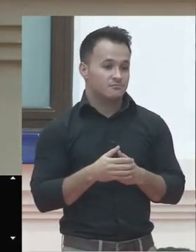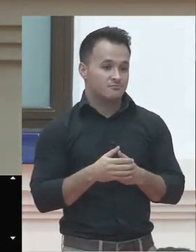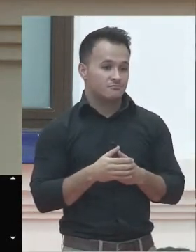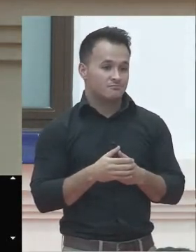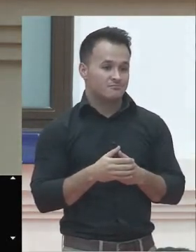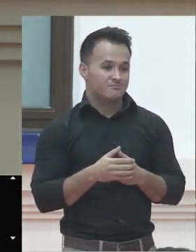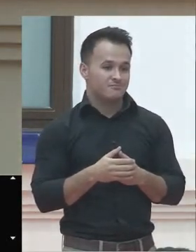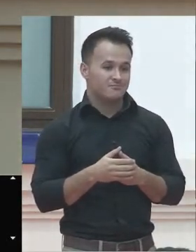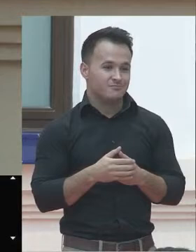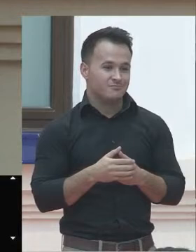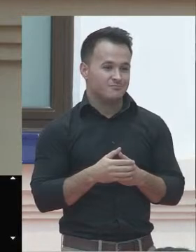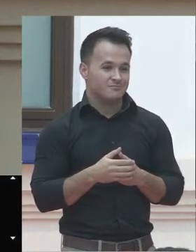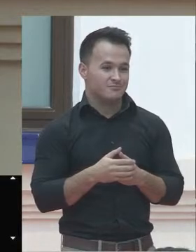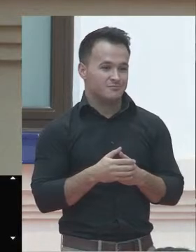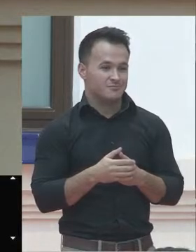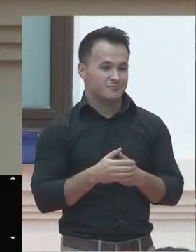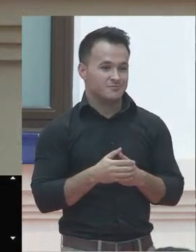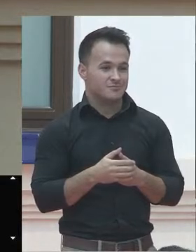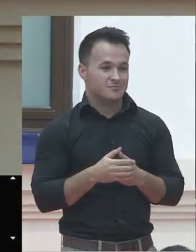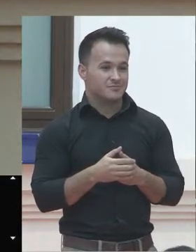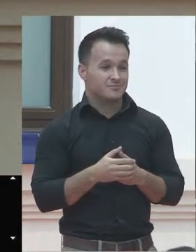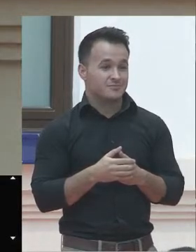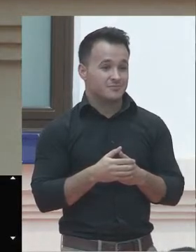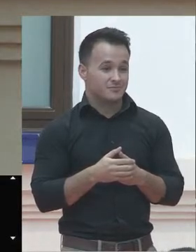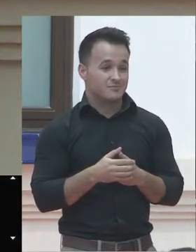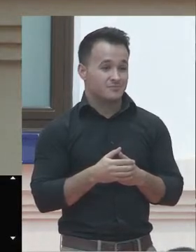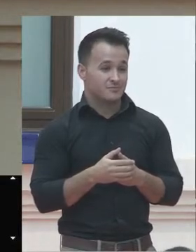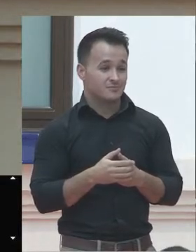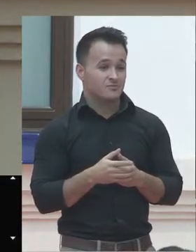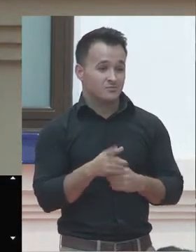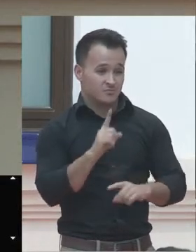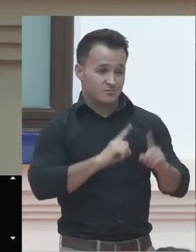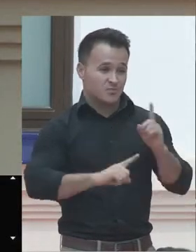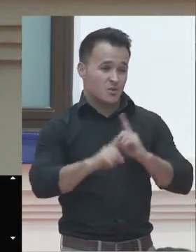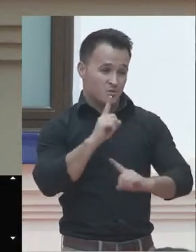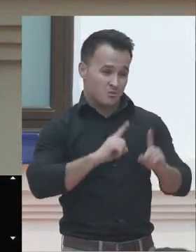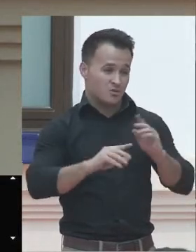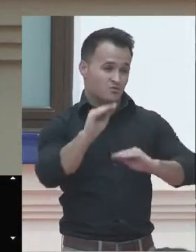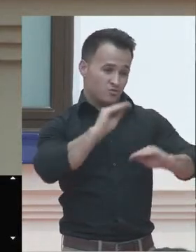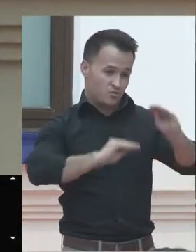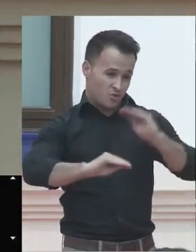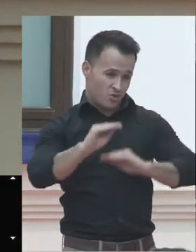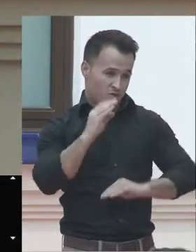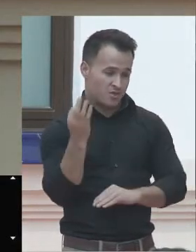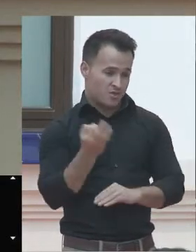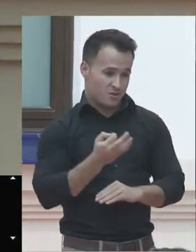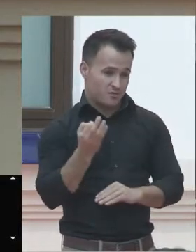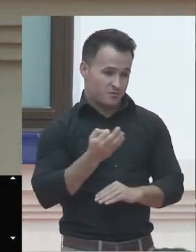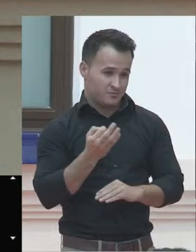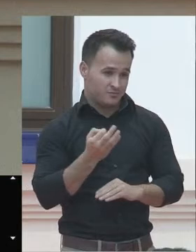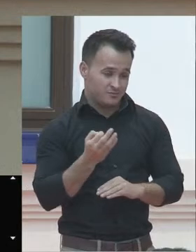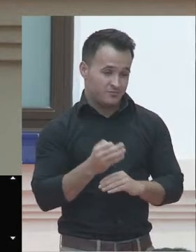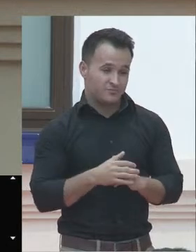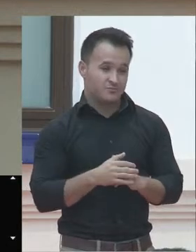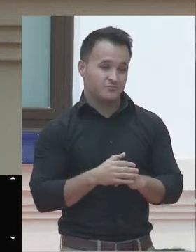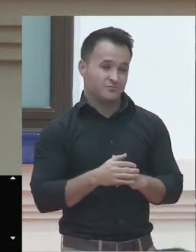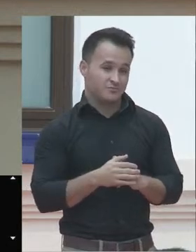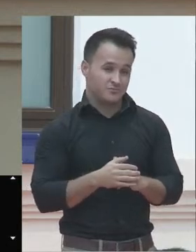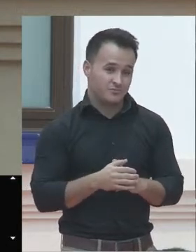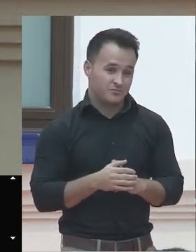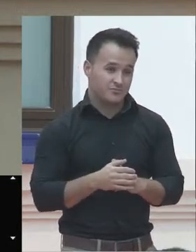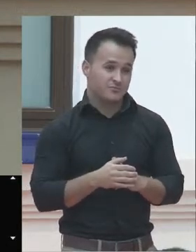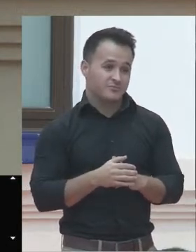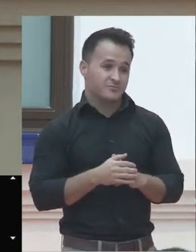etapa, que es la de resolver el problema. Y ahí nos encontramos con otra particularidad de nuestra